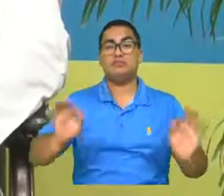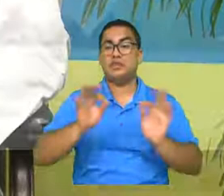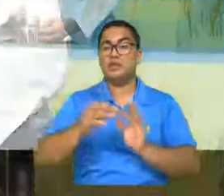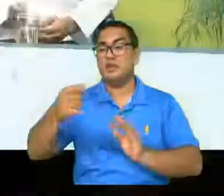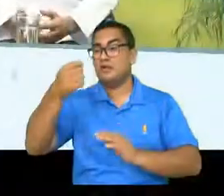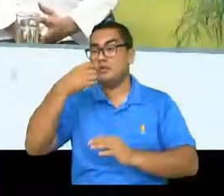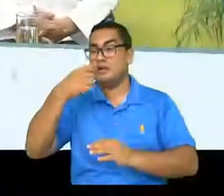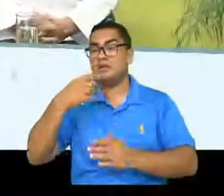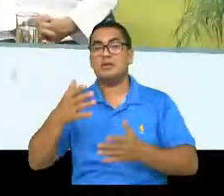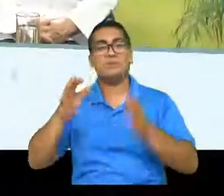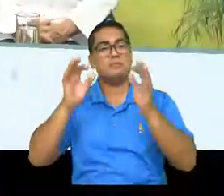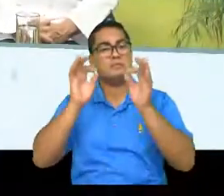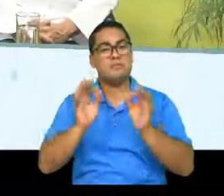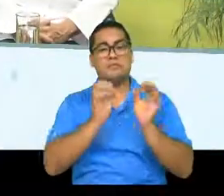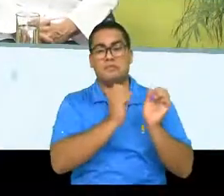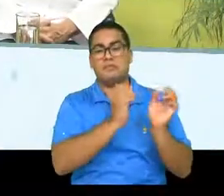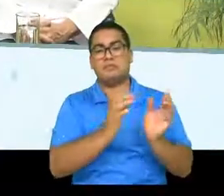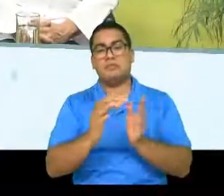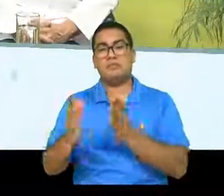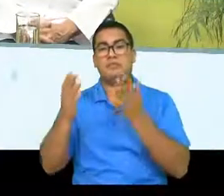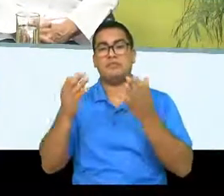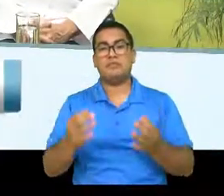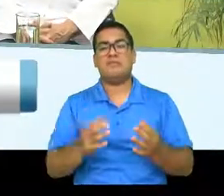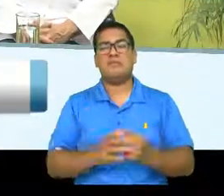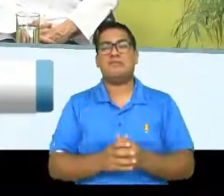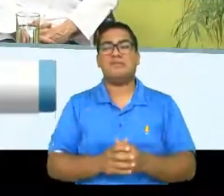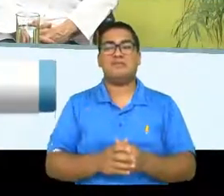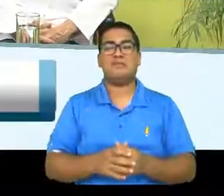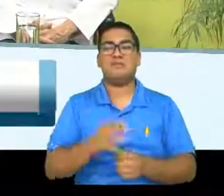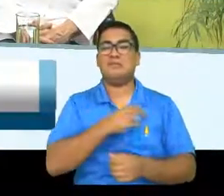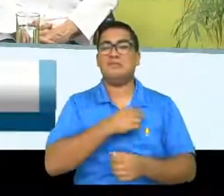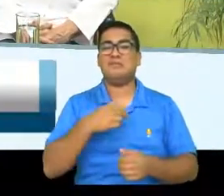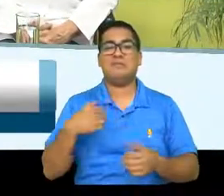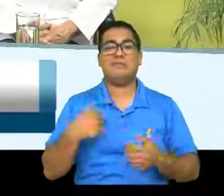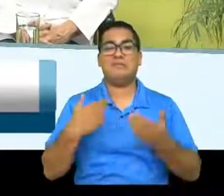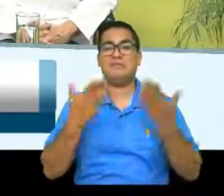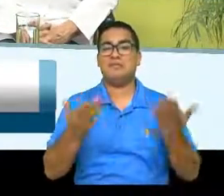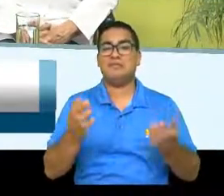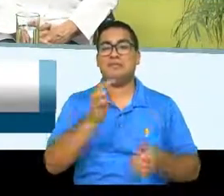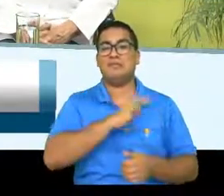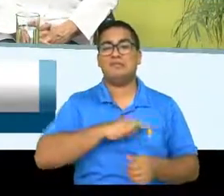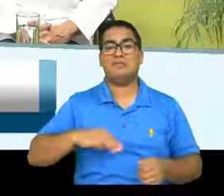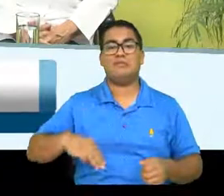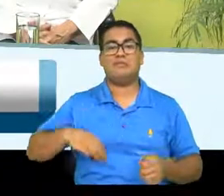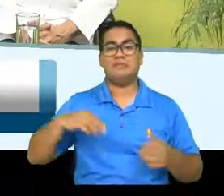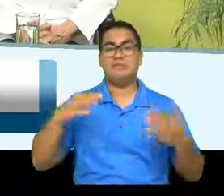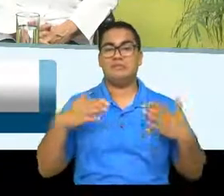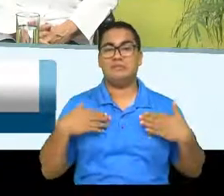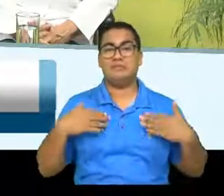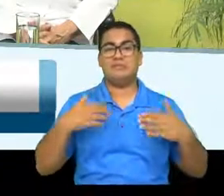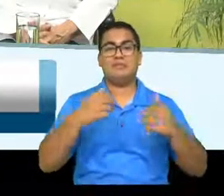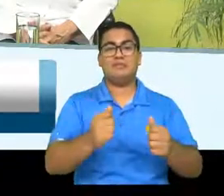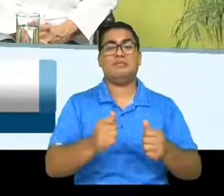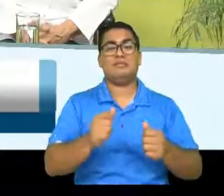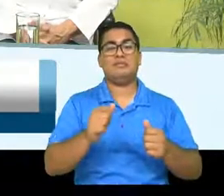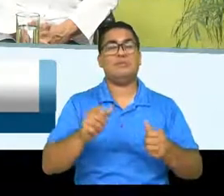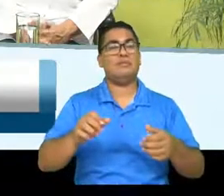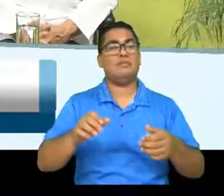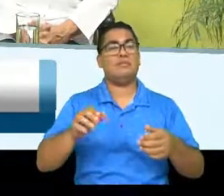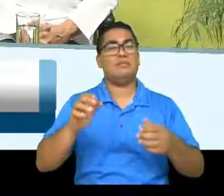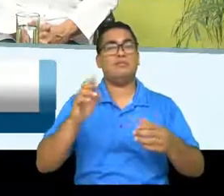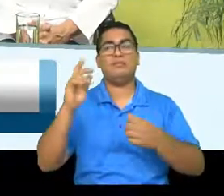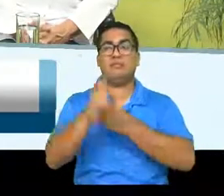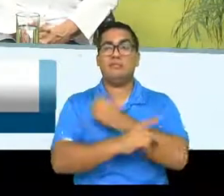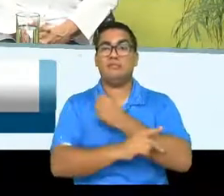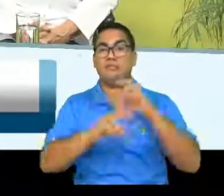y cumplirlo y tomarlo estrictamente. Ahora, ¿qué acción está realizando también el Ministerio de Salud, los SILAI de todos los países,